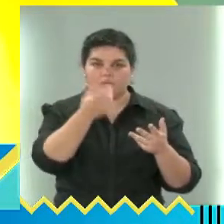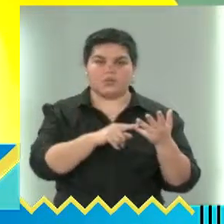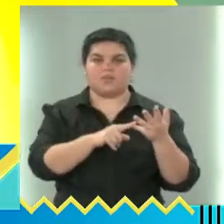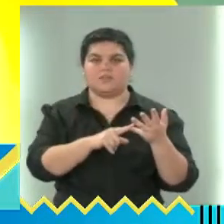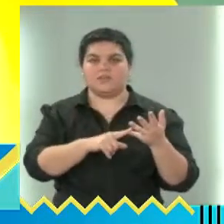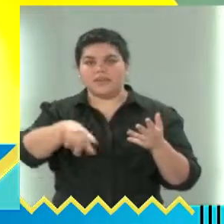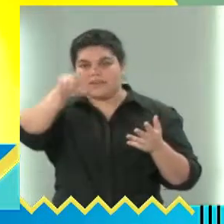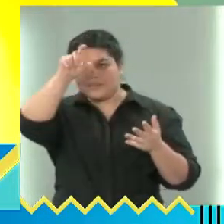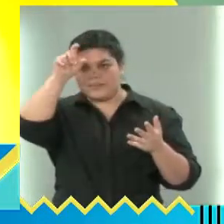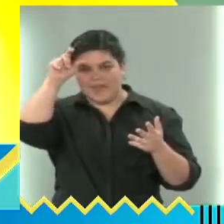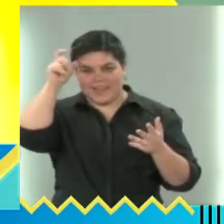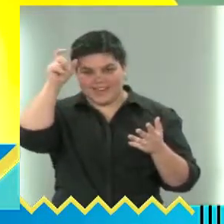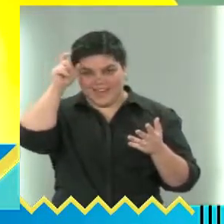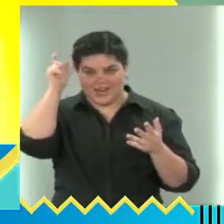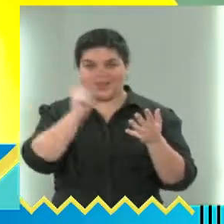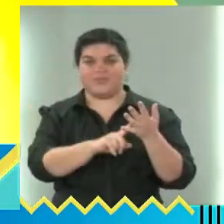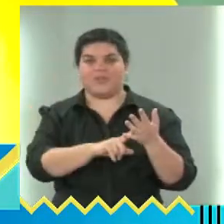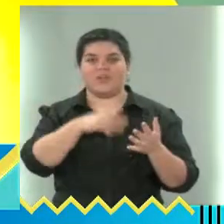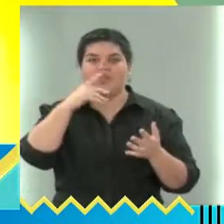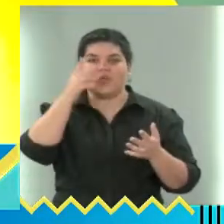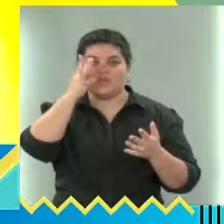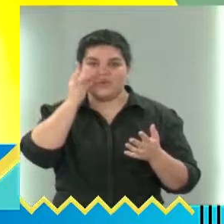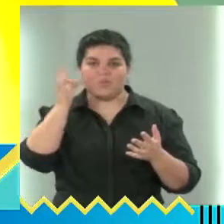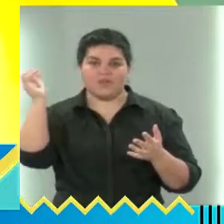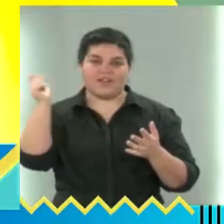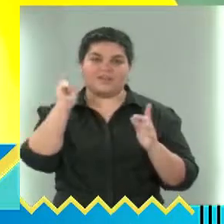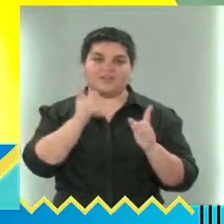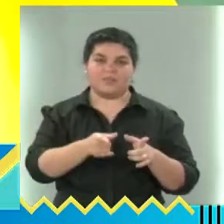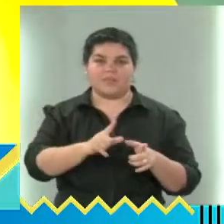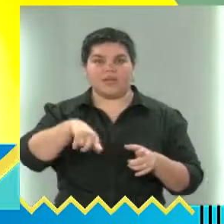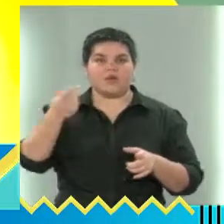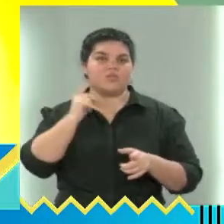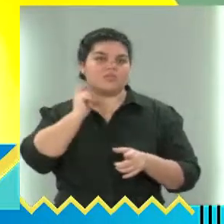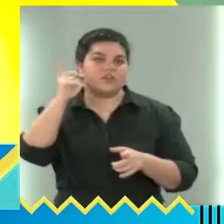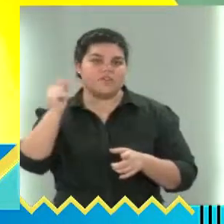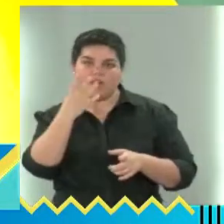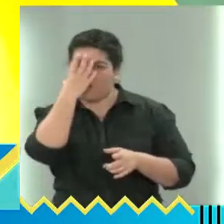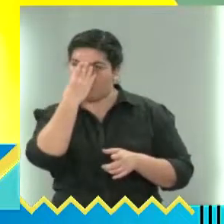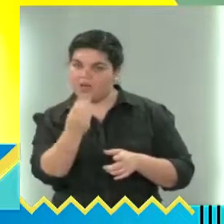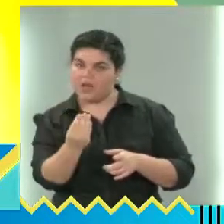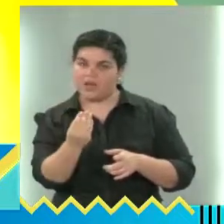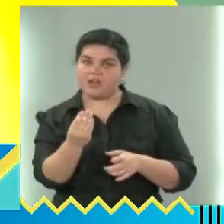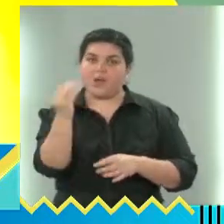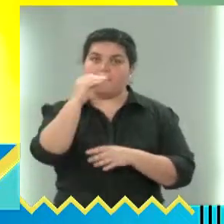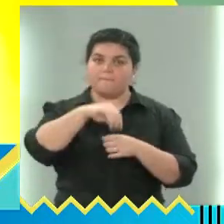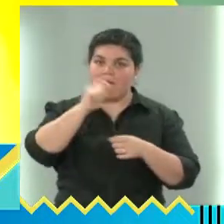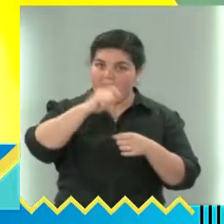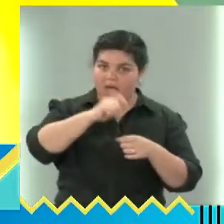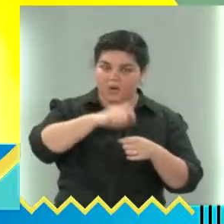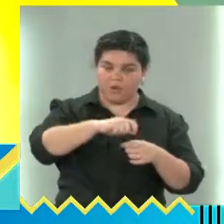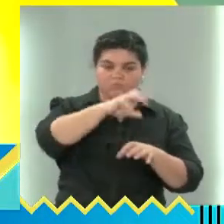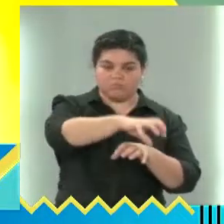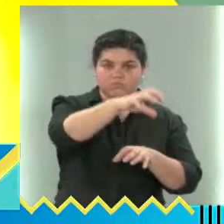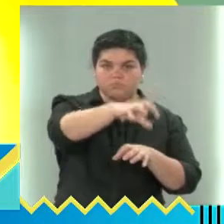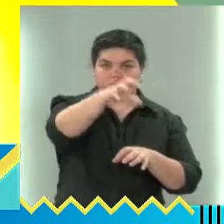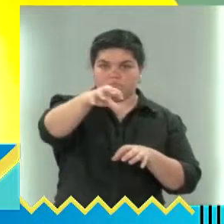Carlos, en Tupungato, en San Rafael Chestacov, el Alvear y en Malargüe. Todos son nodos